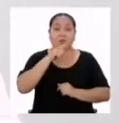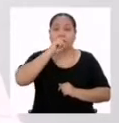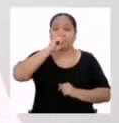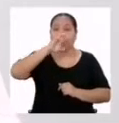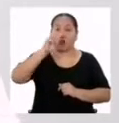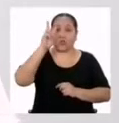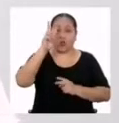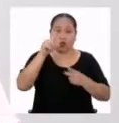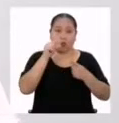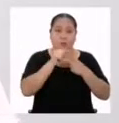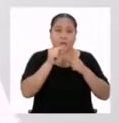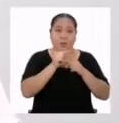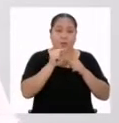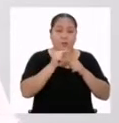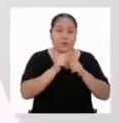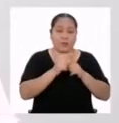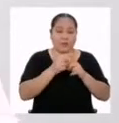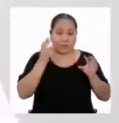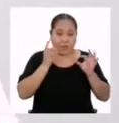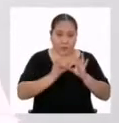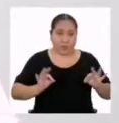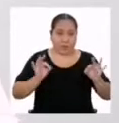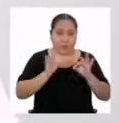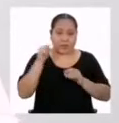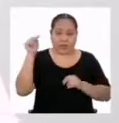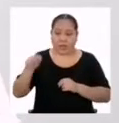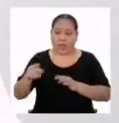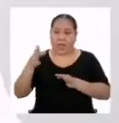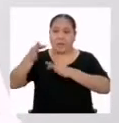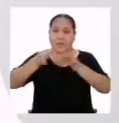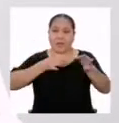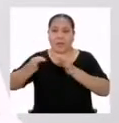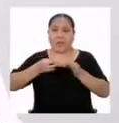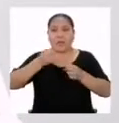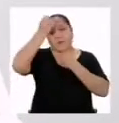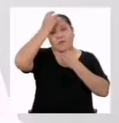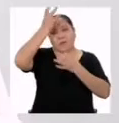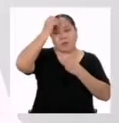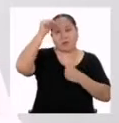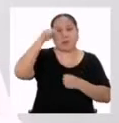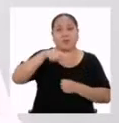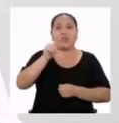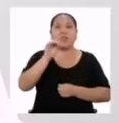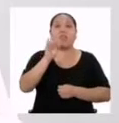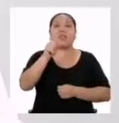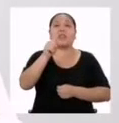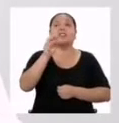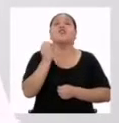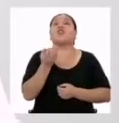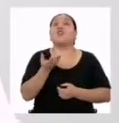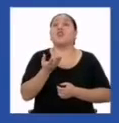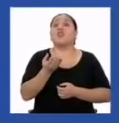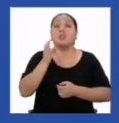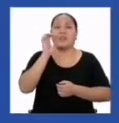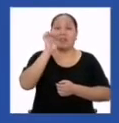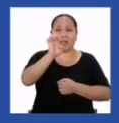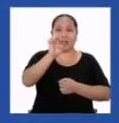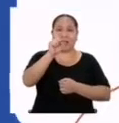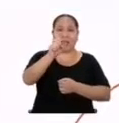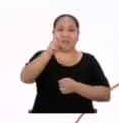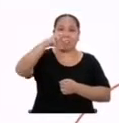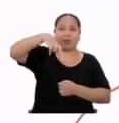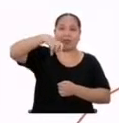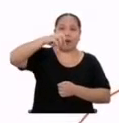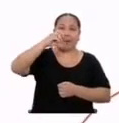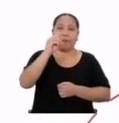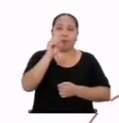palabras claves, explicar e información, que nos revelan que se trata de un texto expositivo.